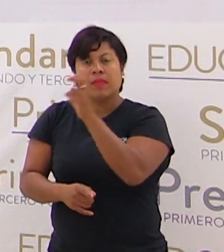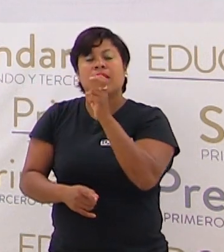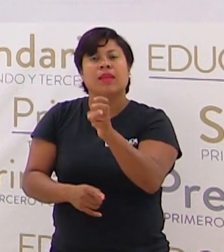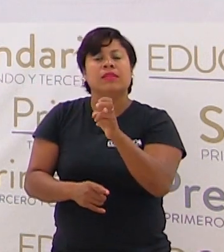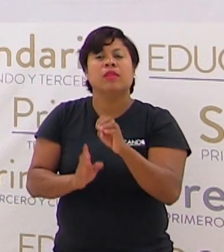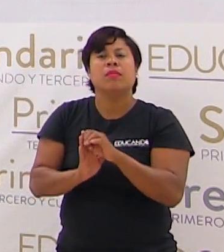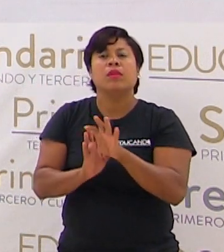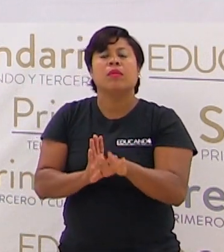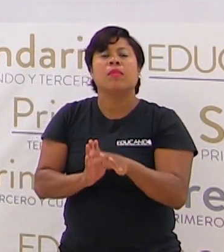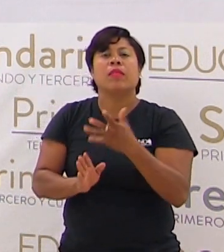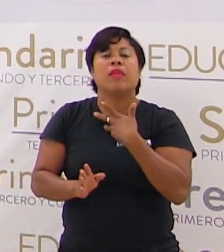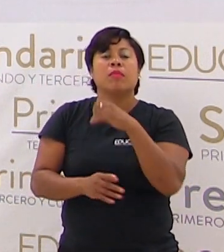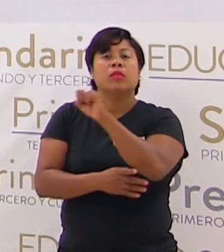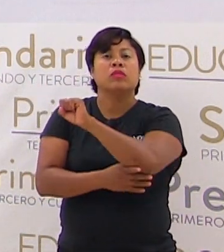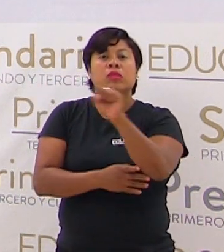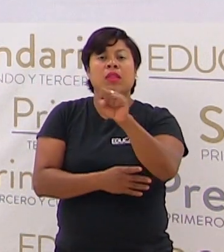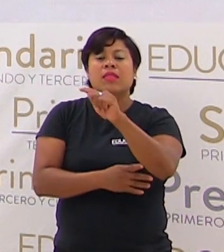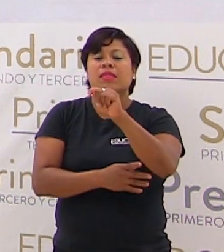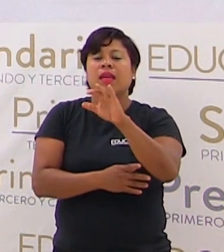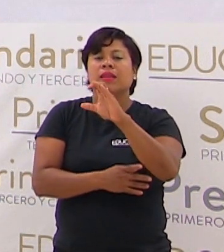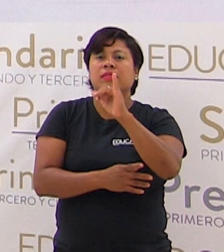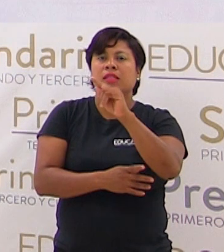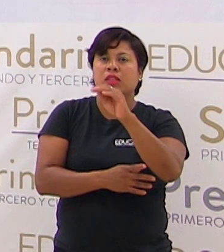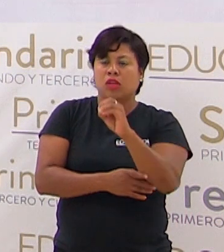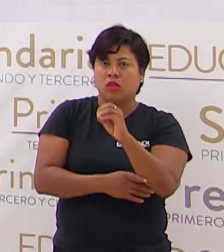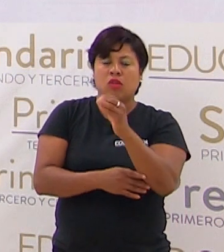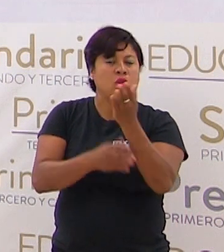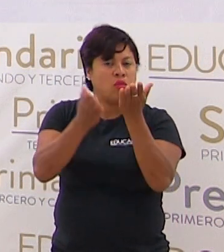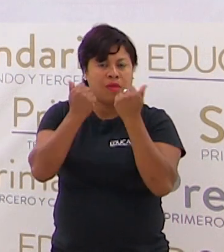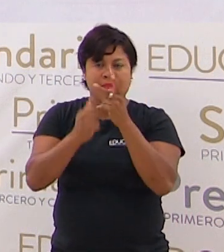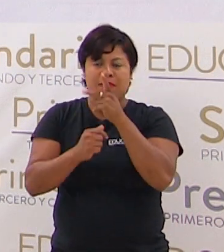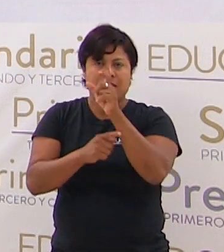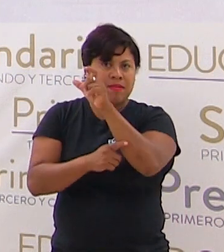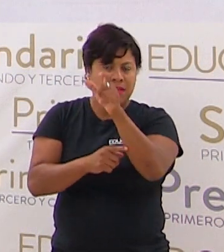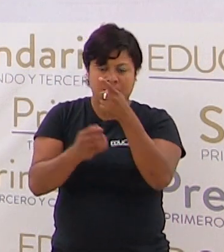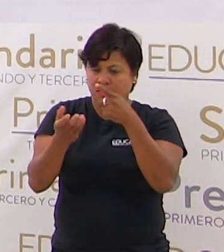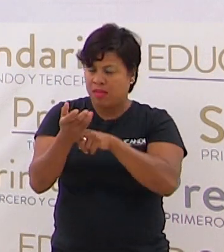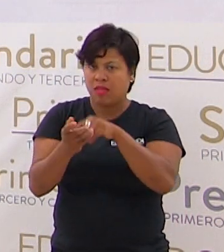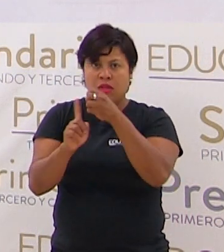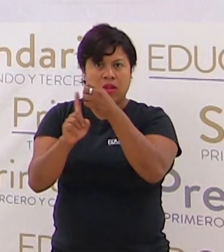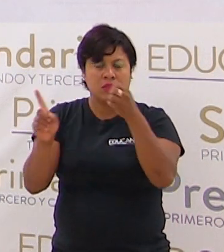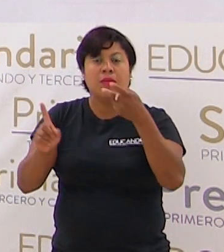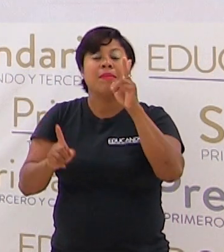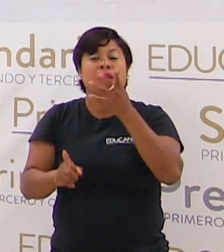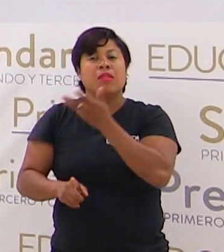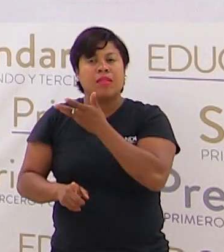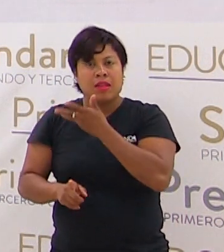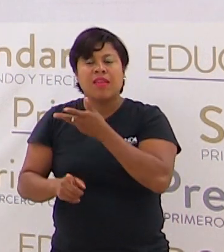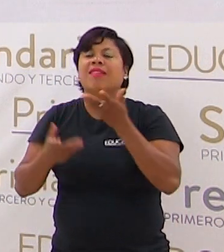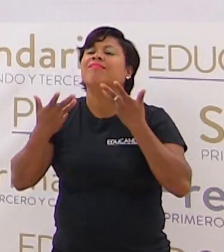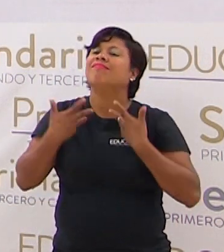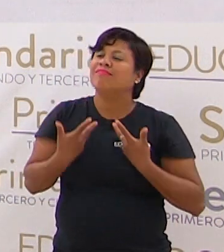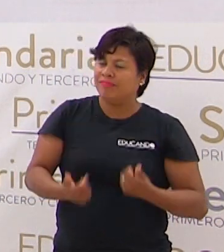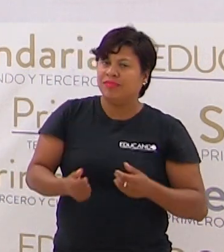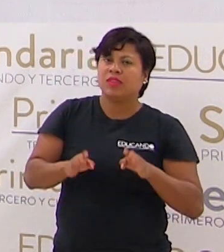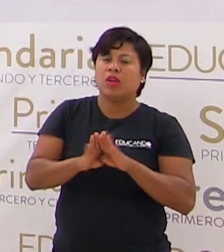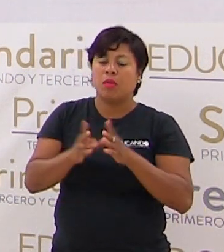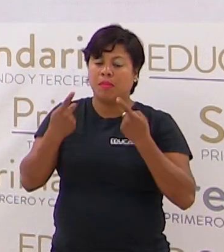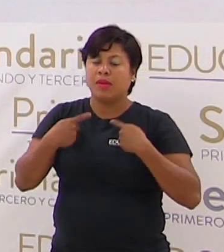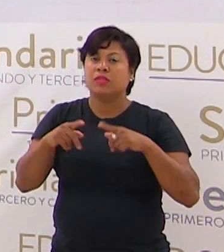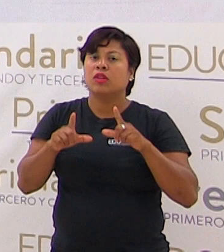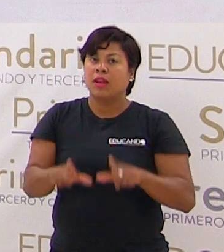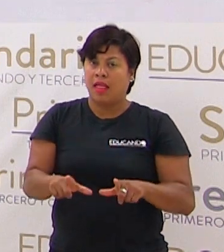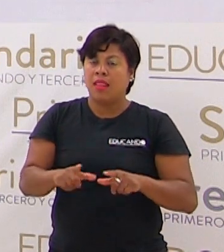En este caso, tenemos un sujeto tácito, que no viene dentro de lo que es la oración, pero que va sobreentendido con el